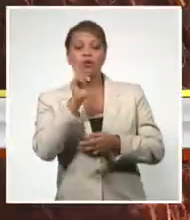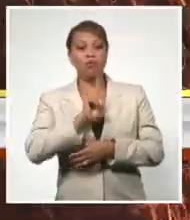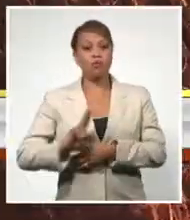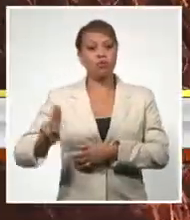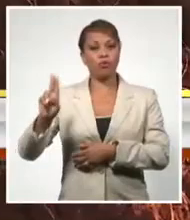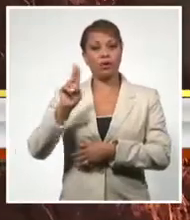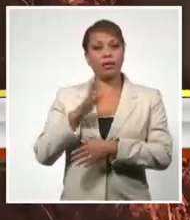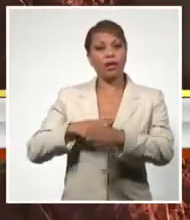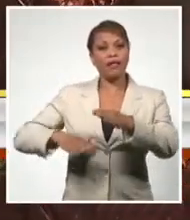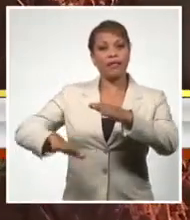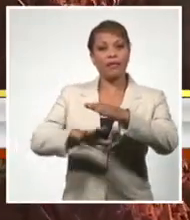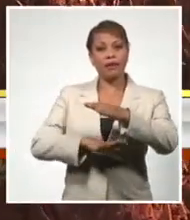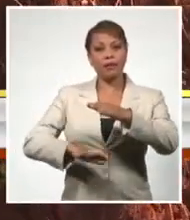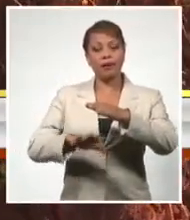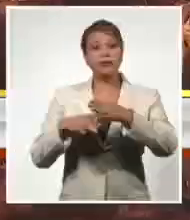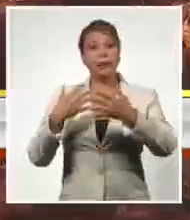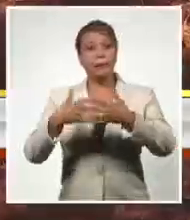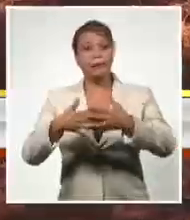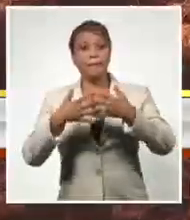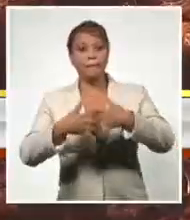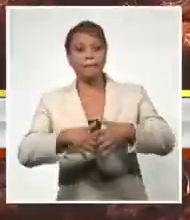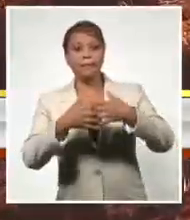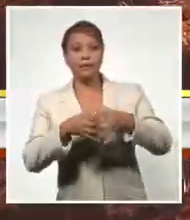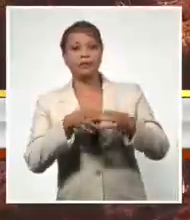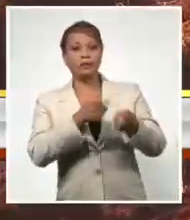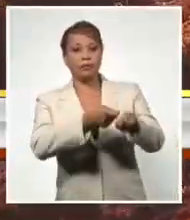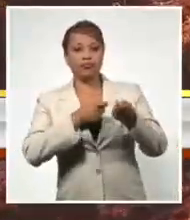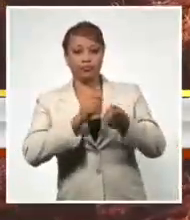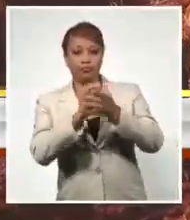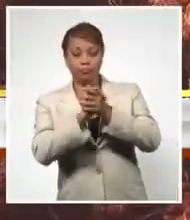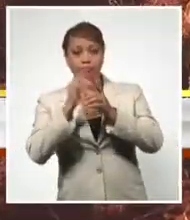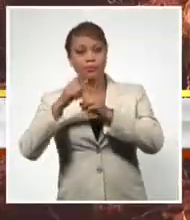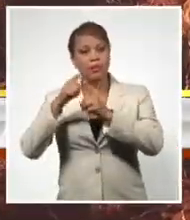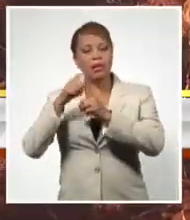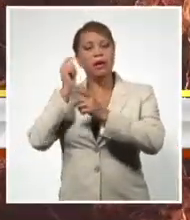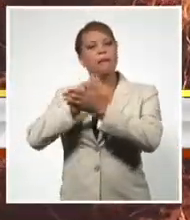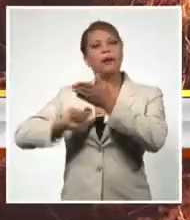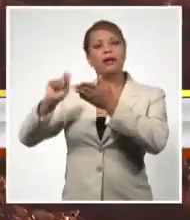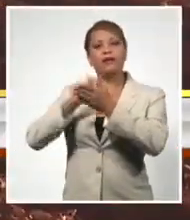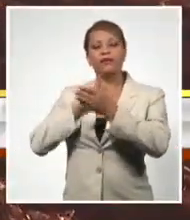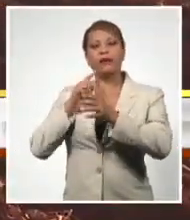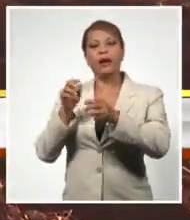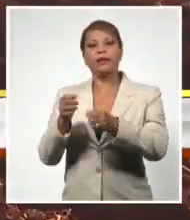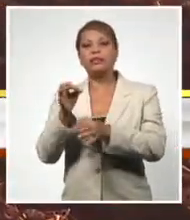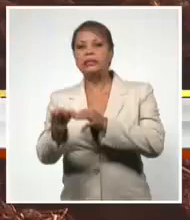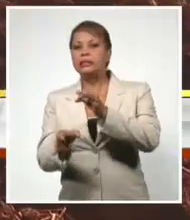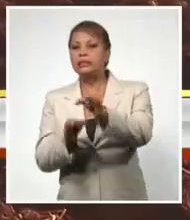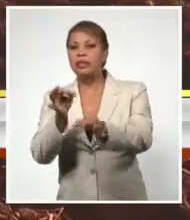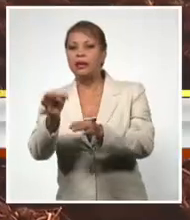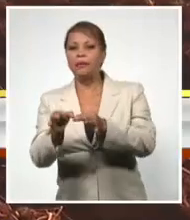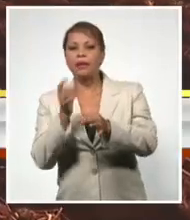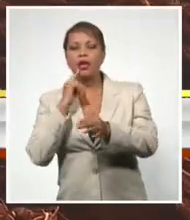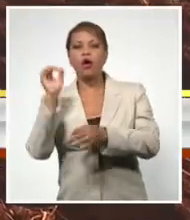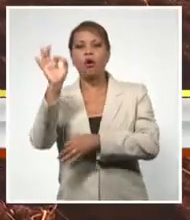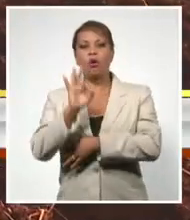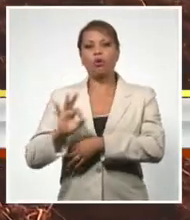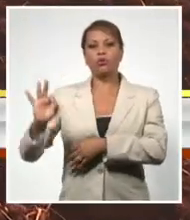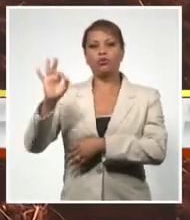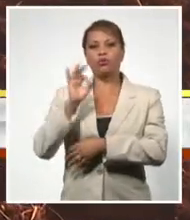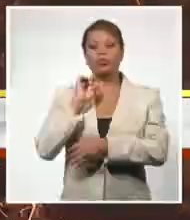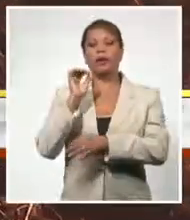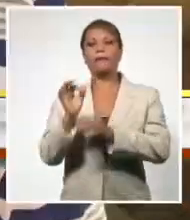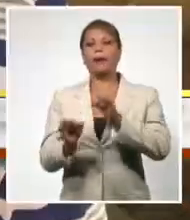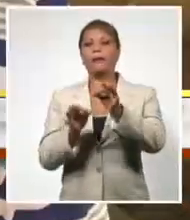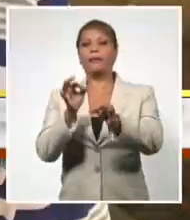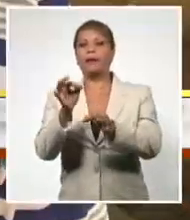Unión, perteneciente a la empresa integral agropecuaria Matanzas, planifica en la siembra de octubre cerca de 400 hectáreas de cultivos